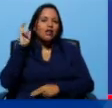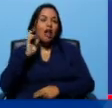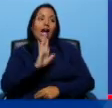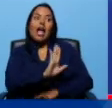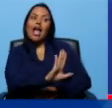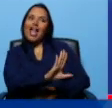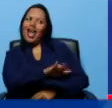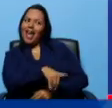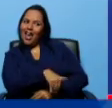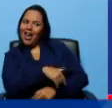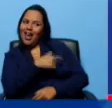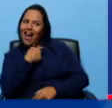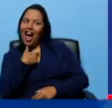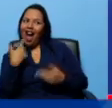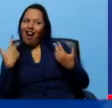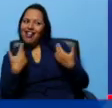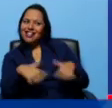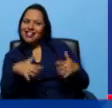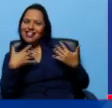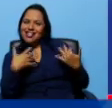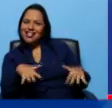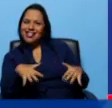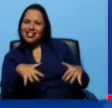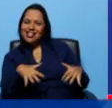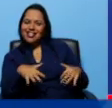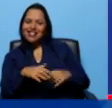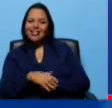¡epa! ¡Ay!